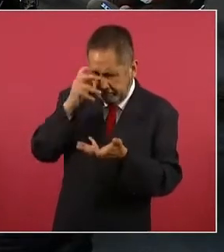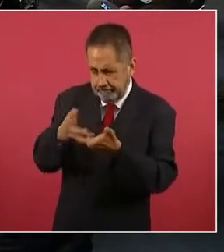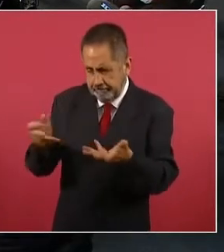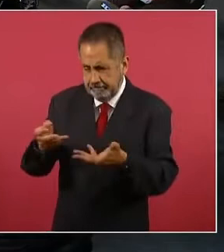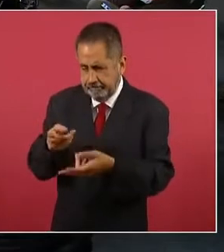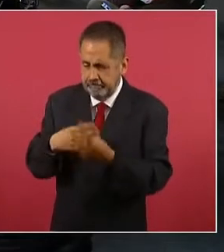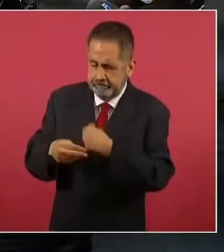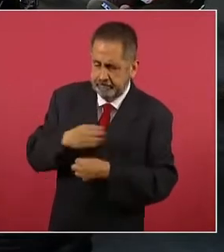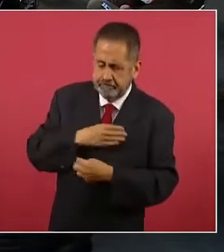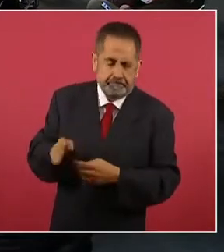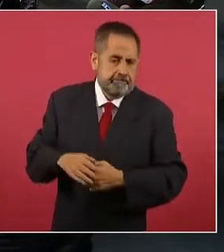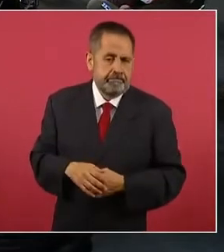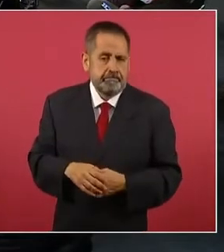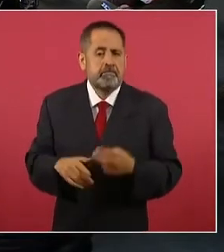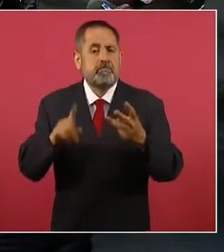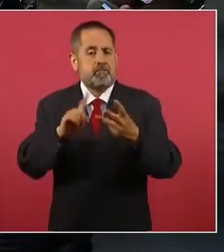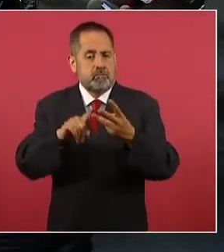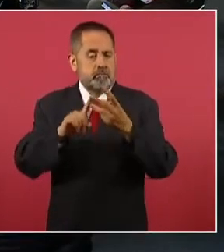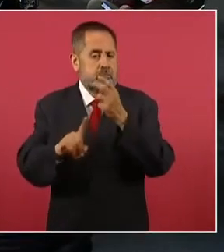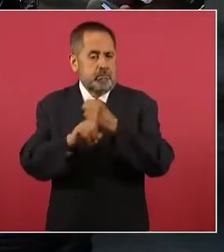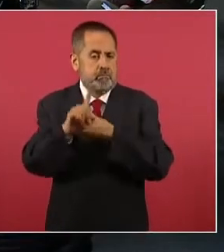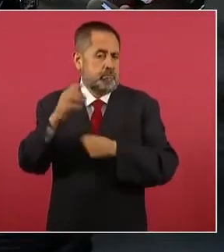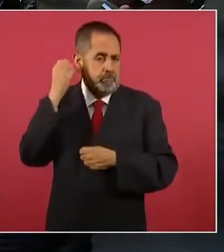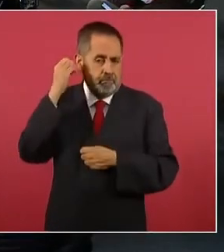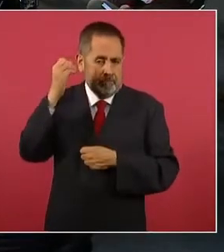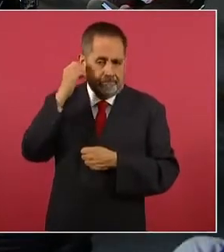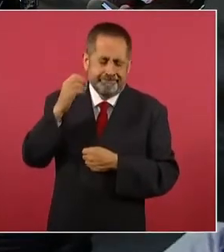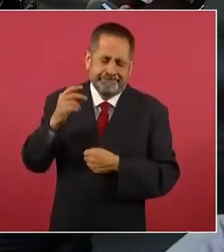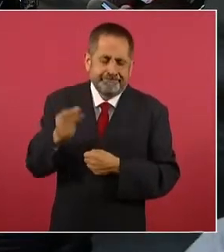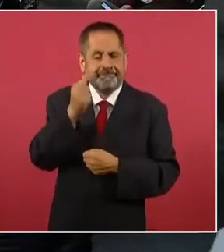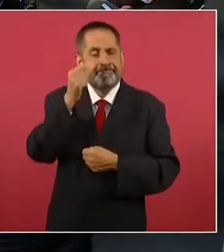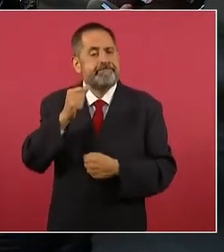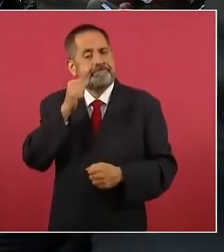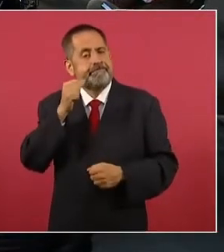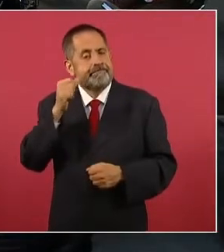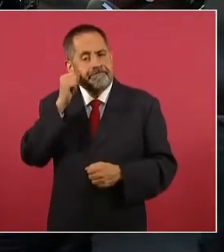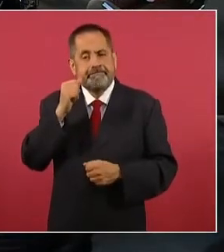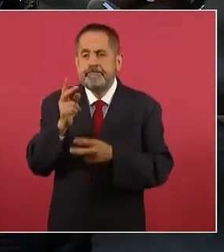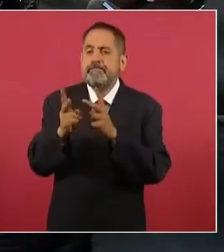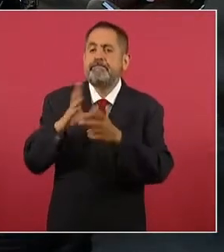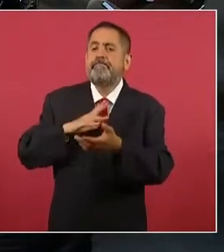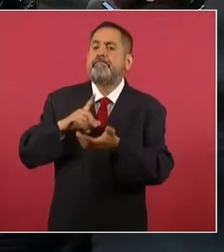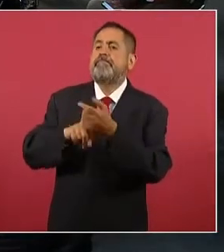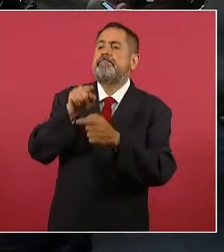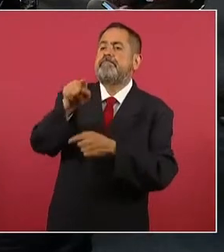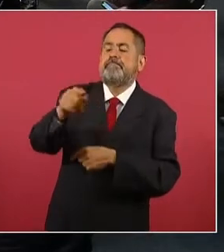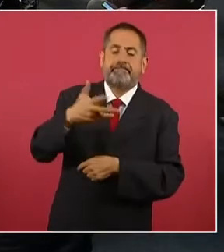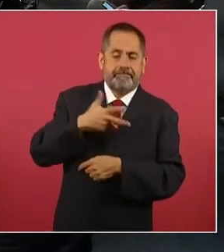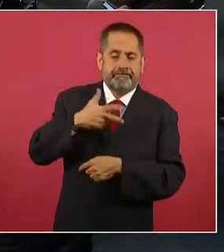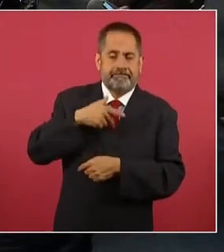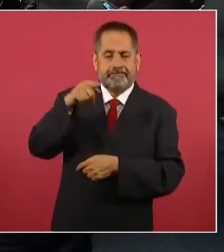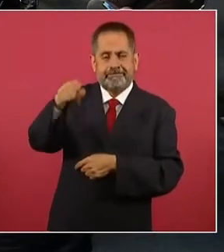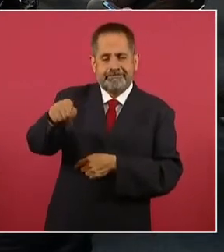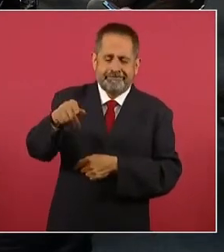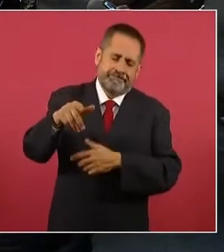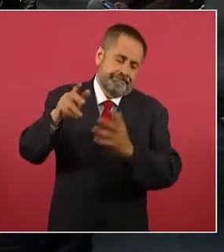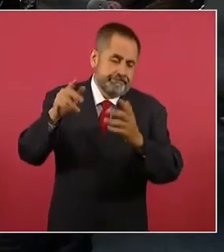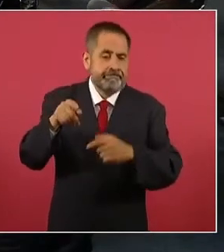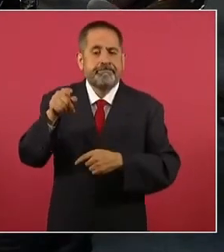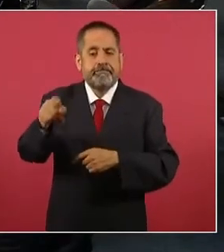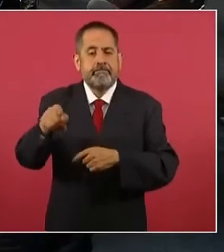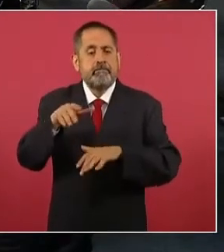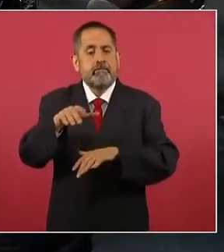problemas que tenemos en Oaxaca, y lo quería también tocar ayer porque estaba la persona que tiene que ver con